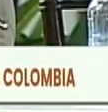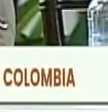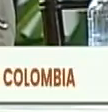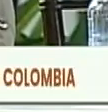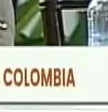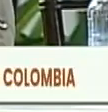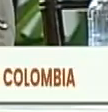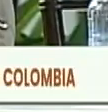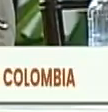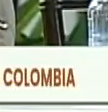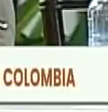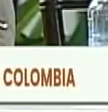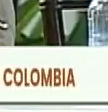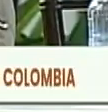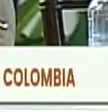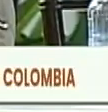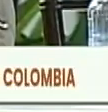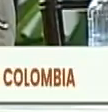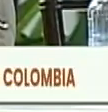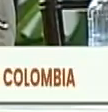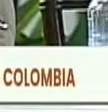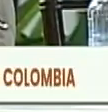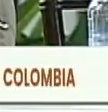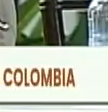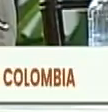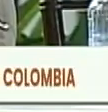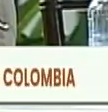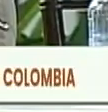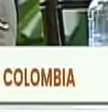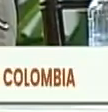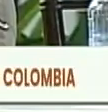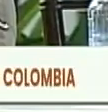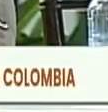resuelto esas preguntas, pero en la mesa.